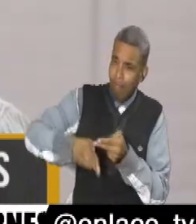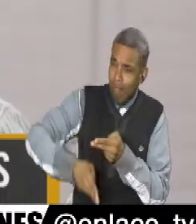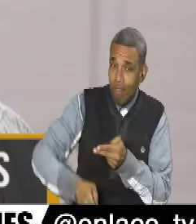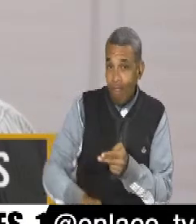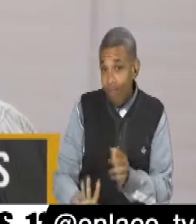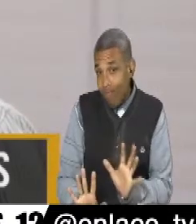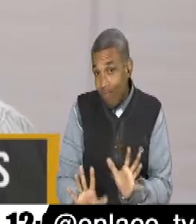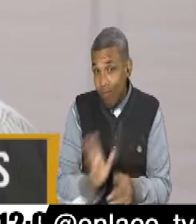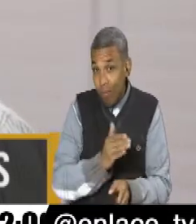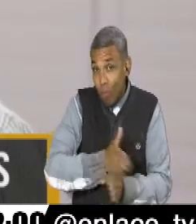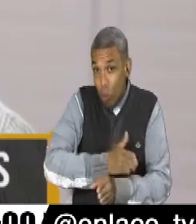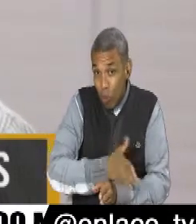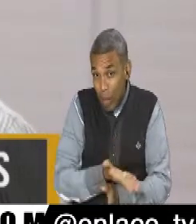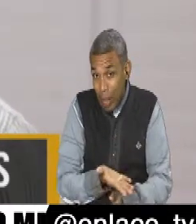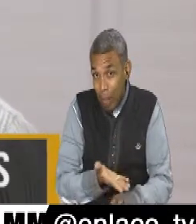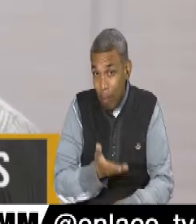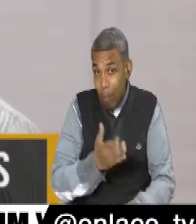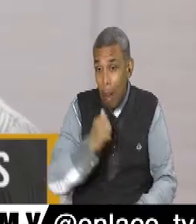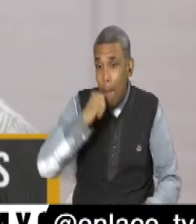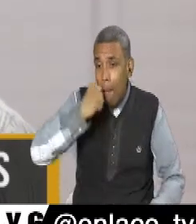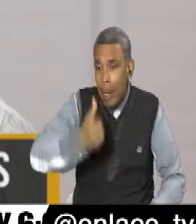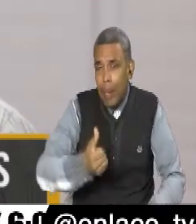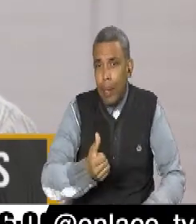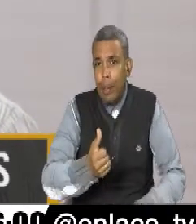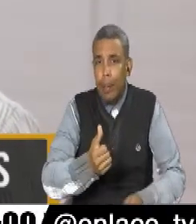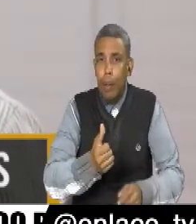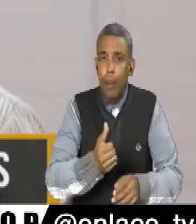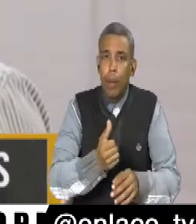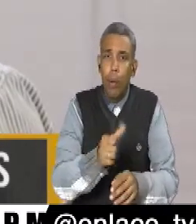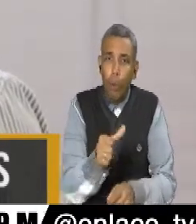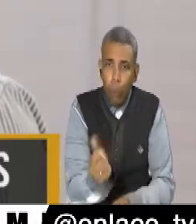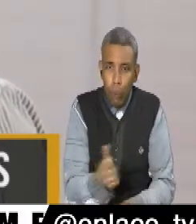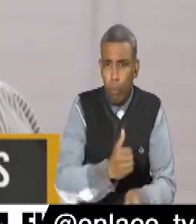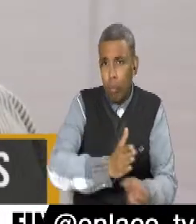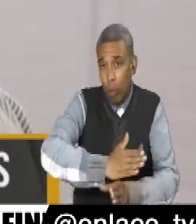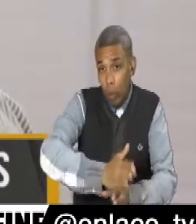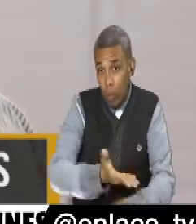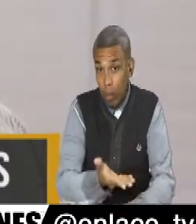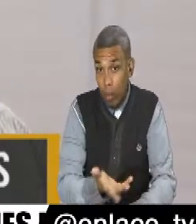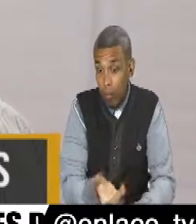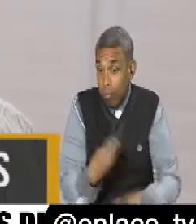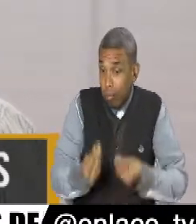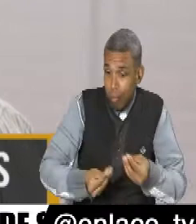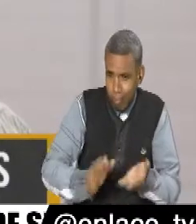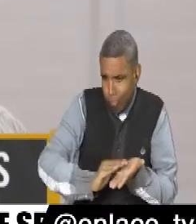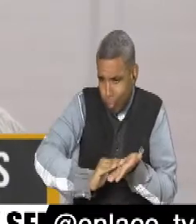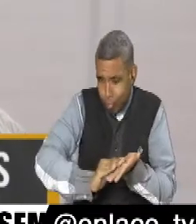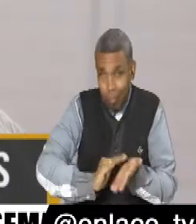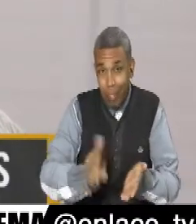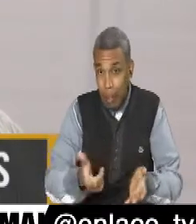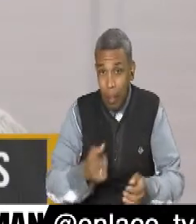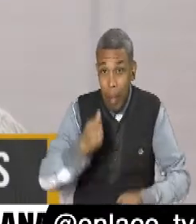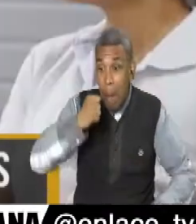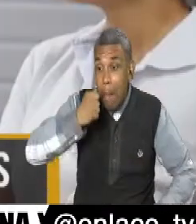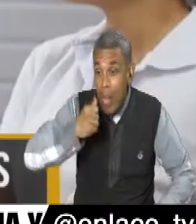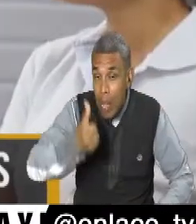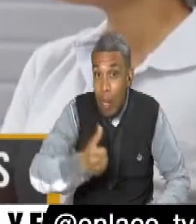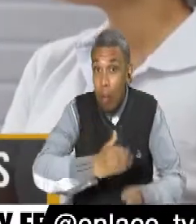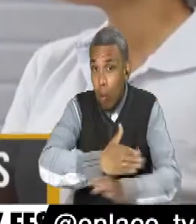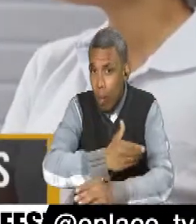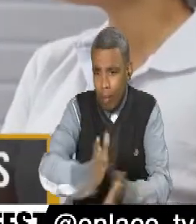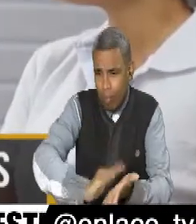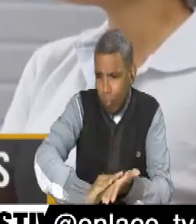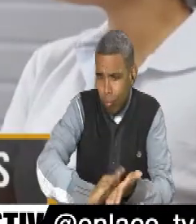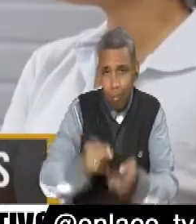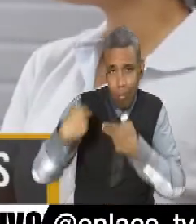y tal vez se atardece con otro o con la solución. Porque así es que trabajamos nosotros en el día a día con el sistema de salud. La